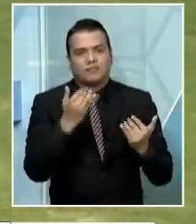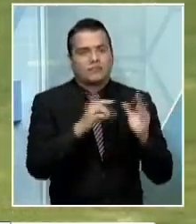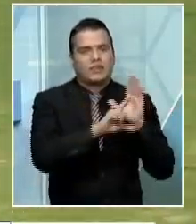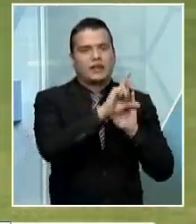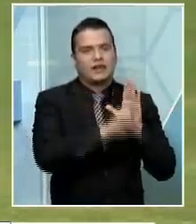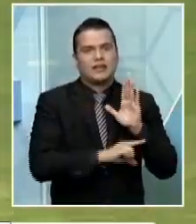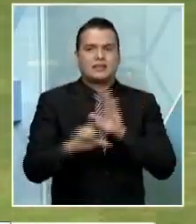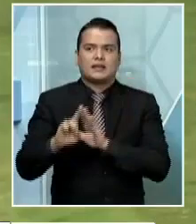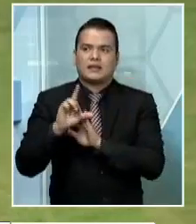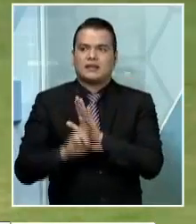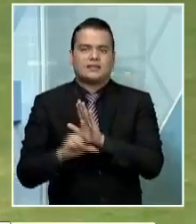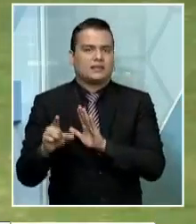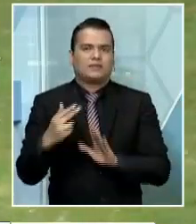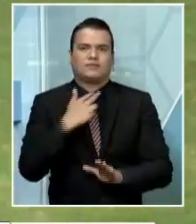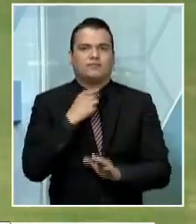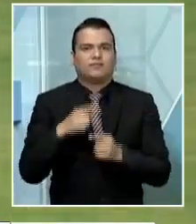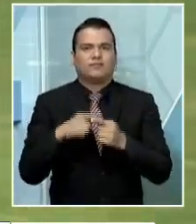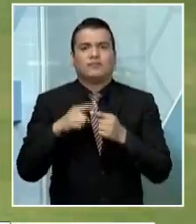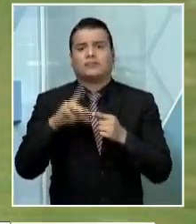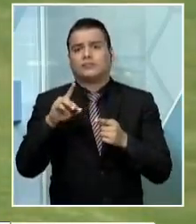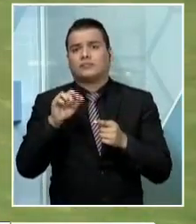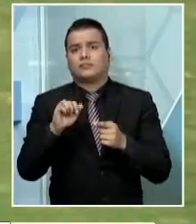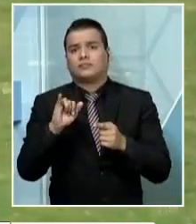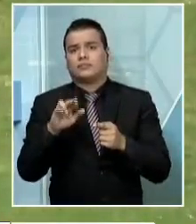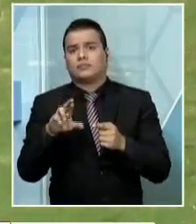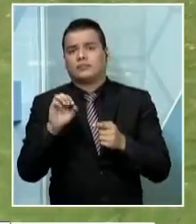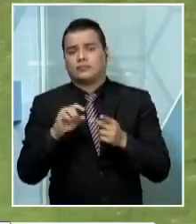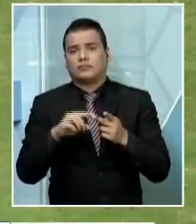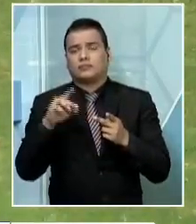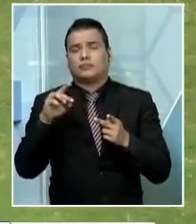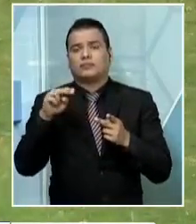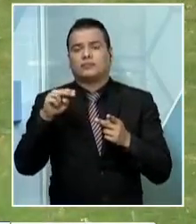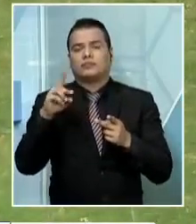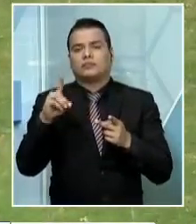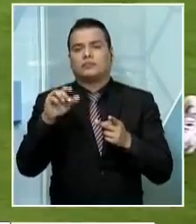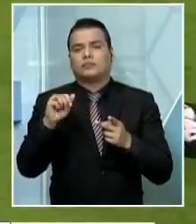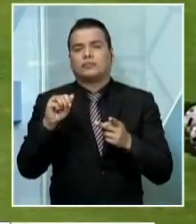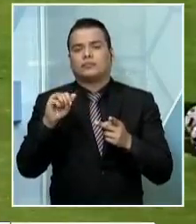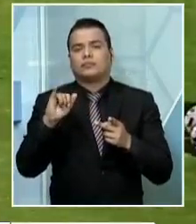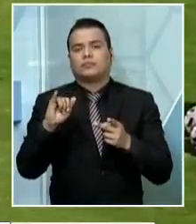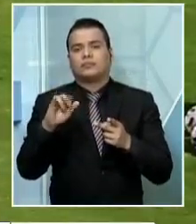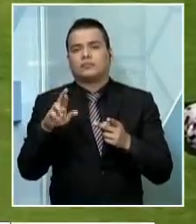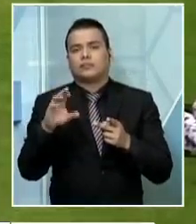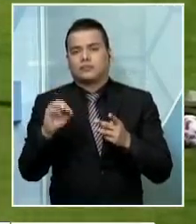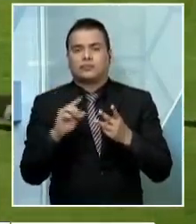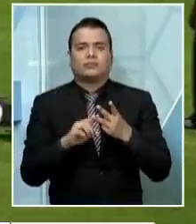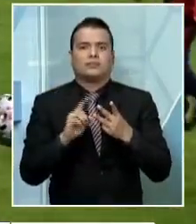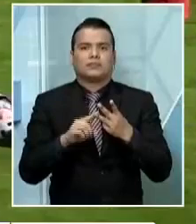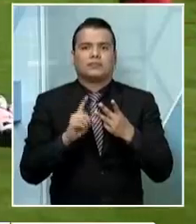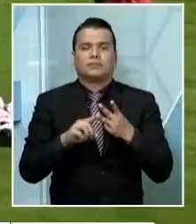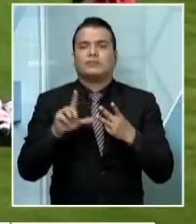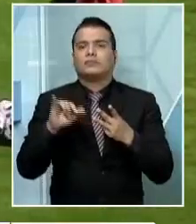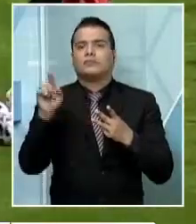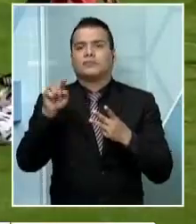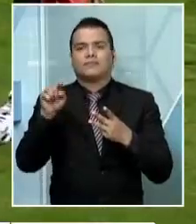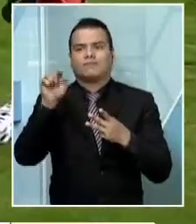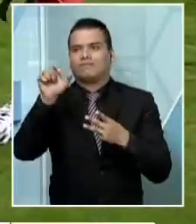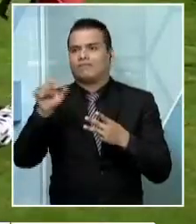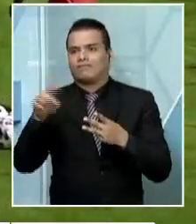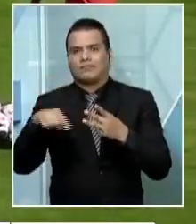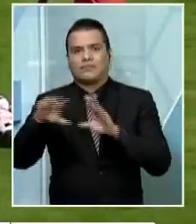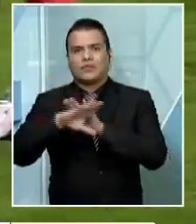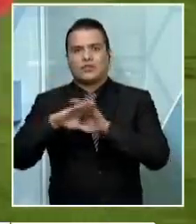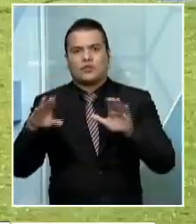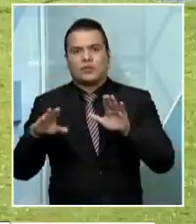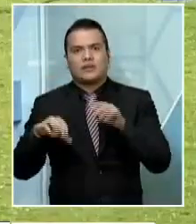lista, pues sin David Ospina, Jairo Moreno, Mateo Zuribe ni Luis Díaz, tuvo que hacerle reingeniería al listado con jugadores que interpreten los roles que él